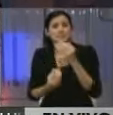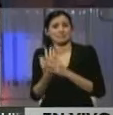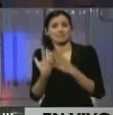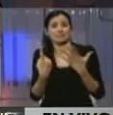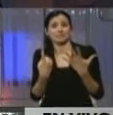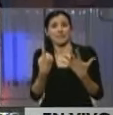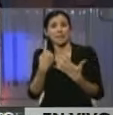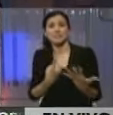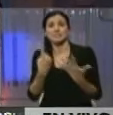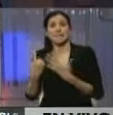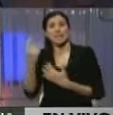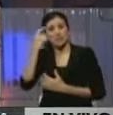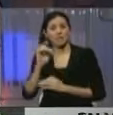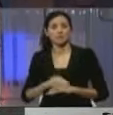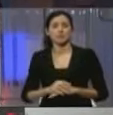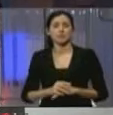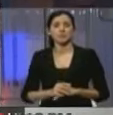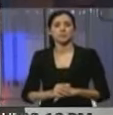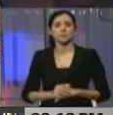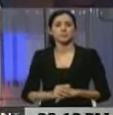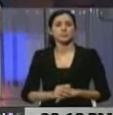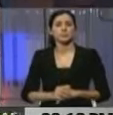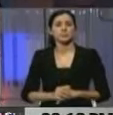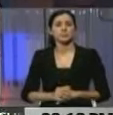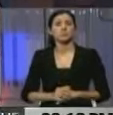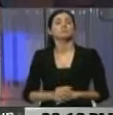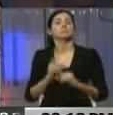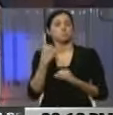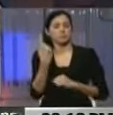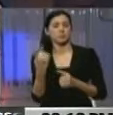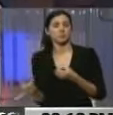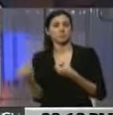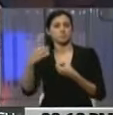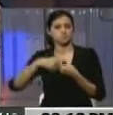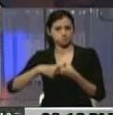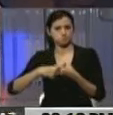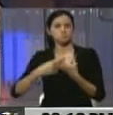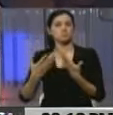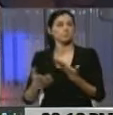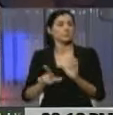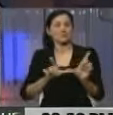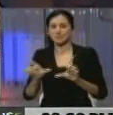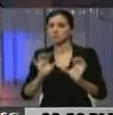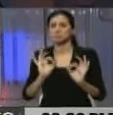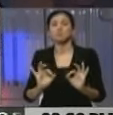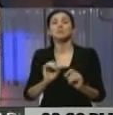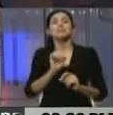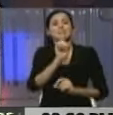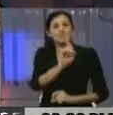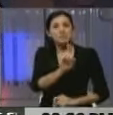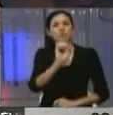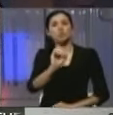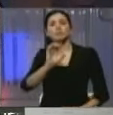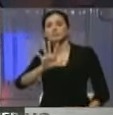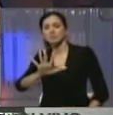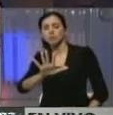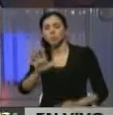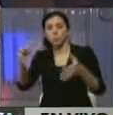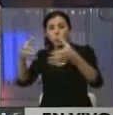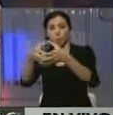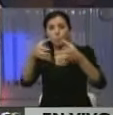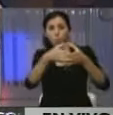tenemos en primer lugar la incorporación ya de 105